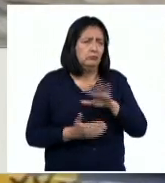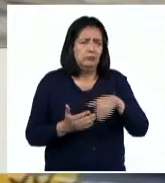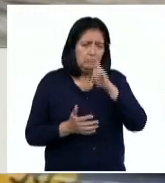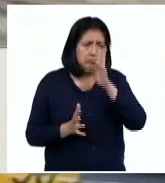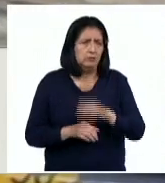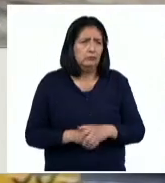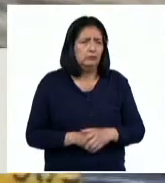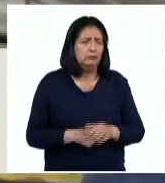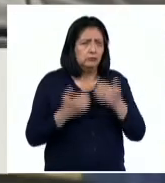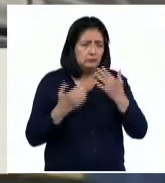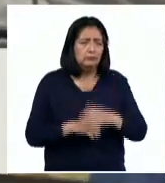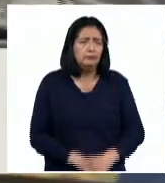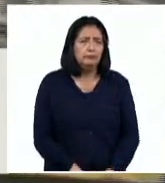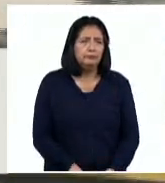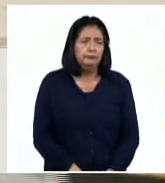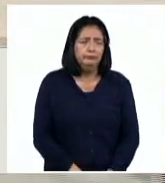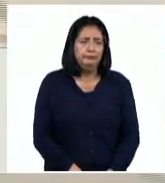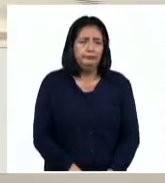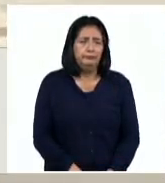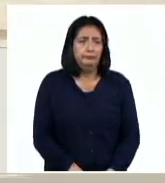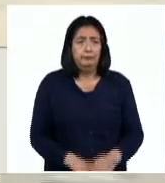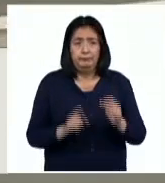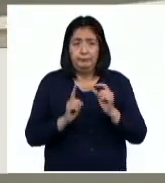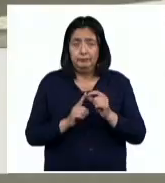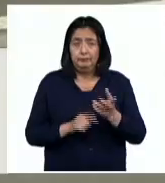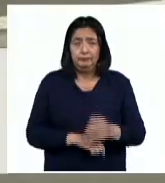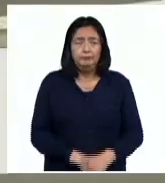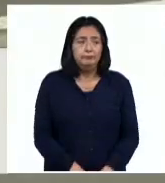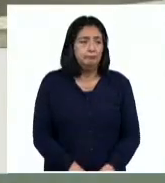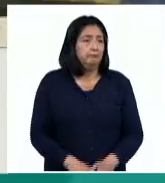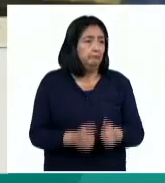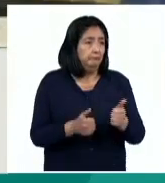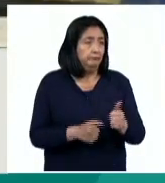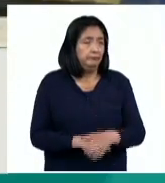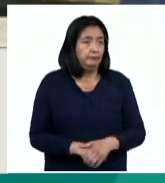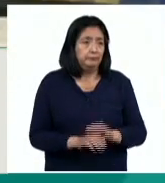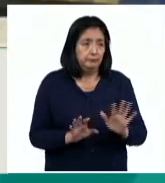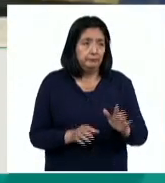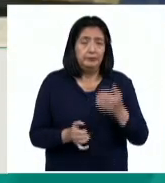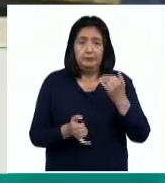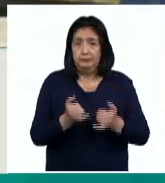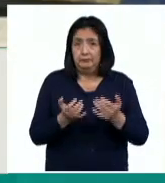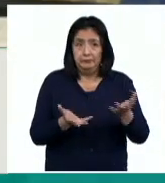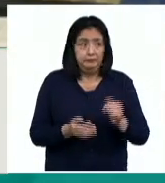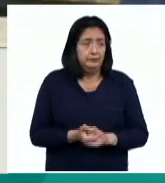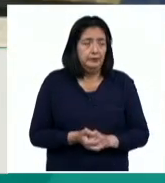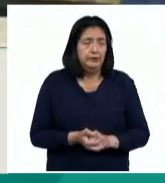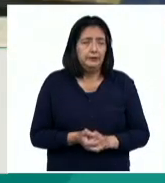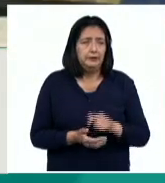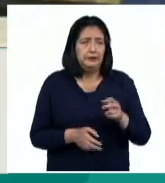los peruanos. Muchas gracias. Las palabras. Bien, y así finaliza entonces